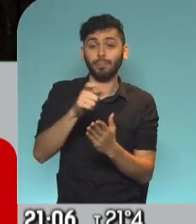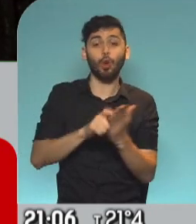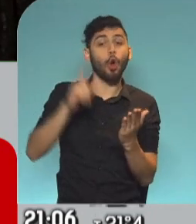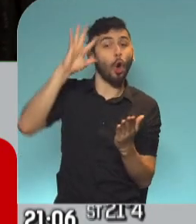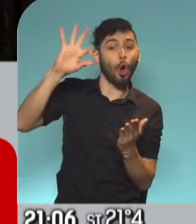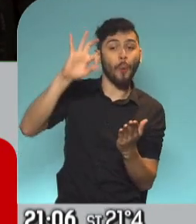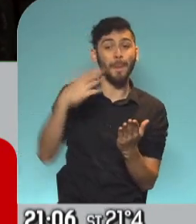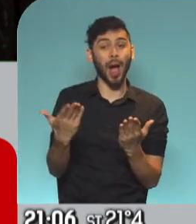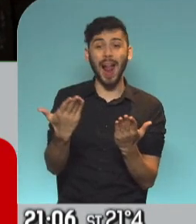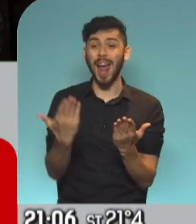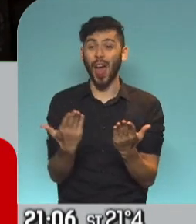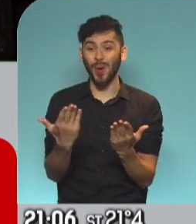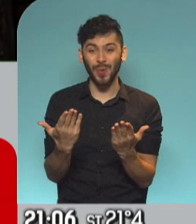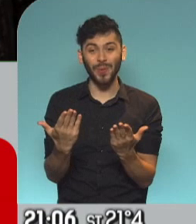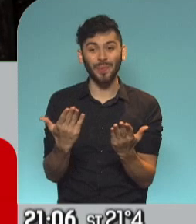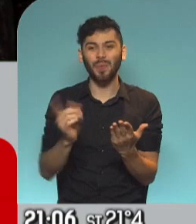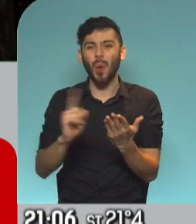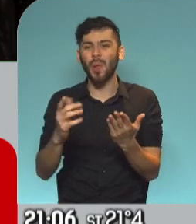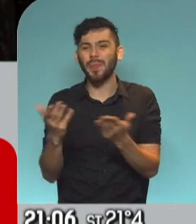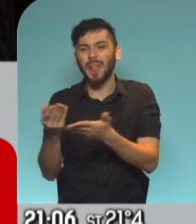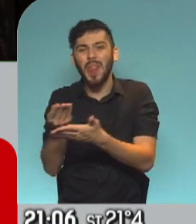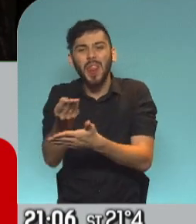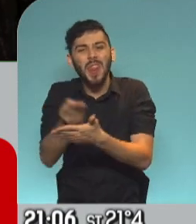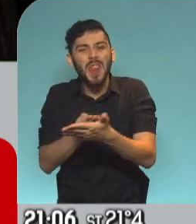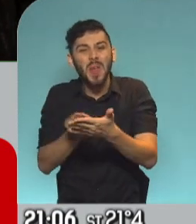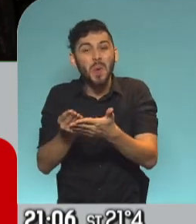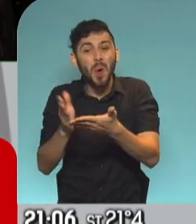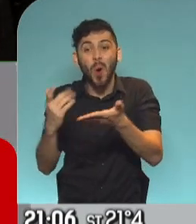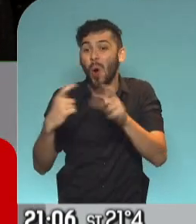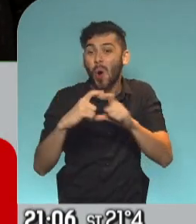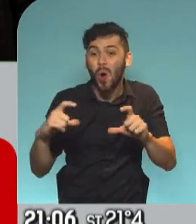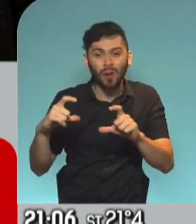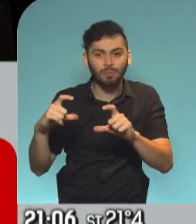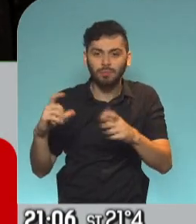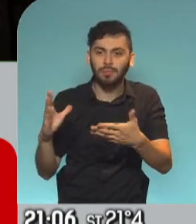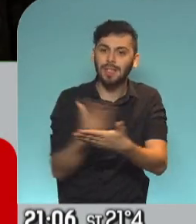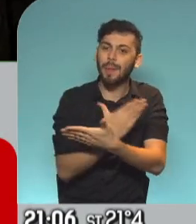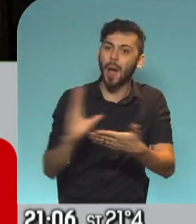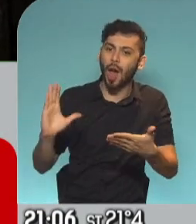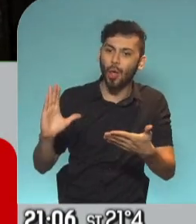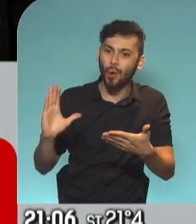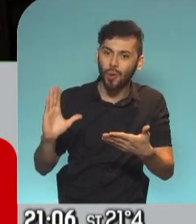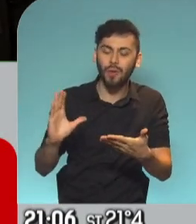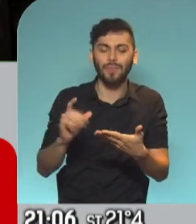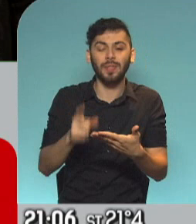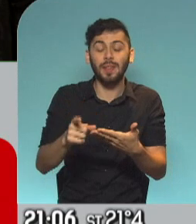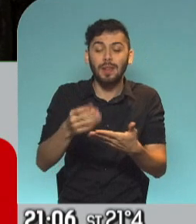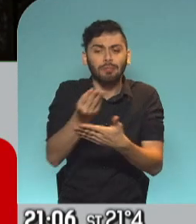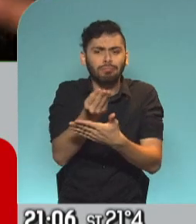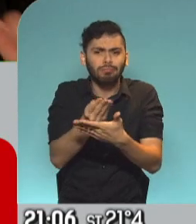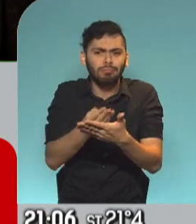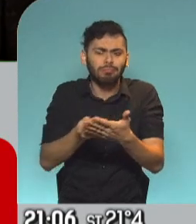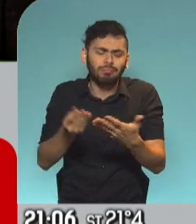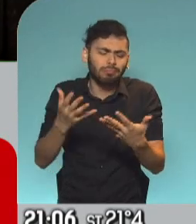estaba donde estaba la página con las otras caricaturas, con las otras historietas. Bueno, una obra inmensa,